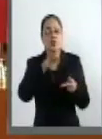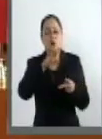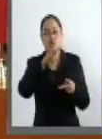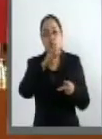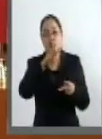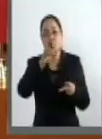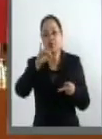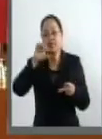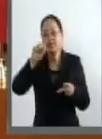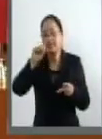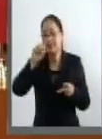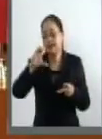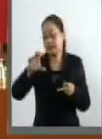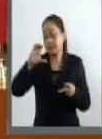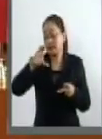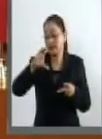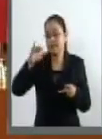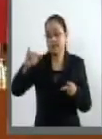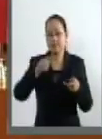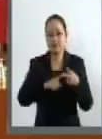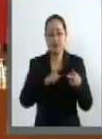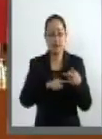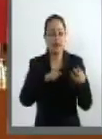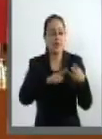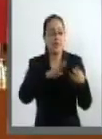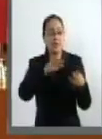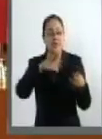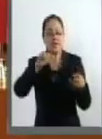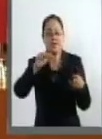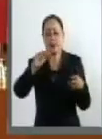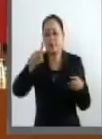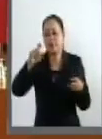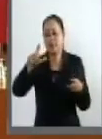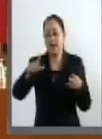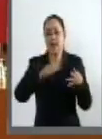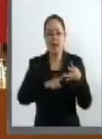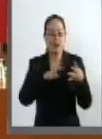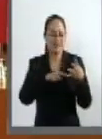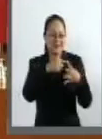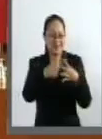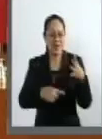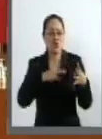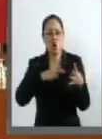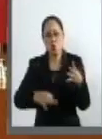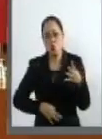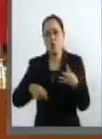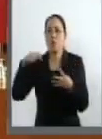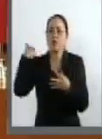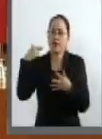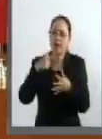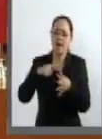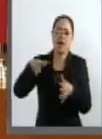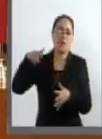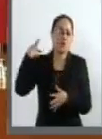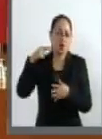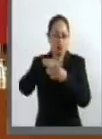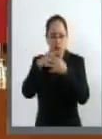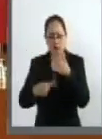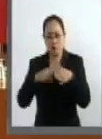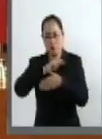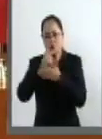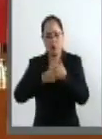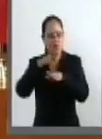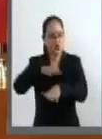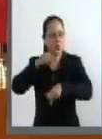Toluca, Bici Capital en Pachuca y la Ciclochar en Puebla. Los beneficios de las bicicletas como medio